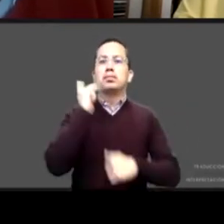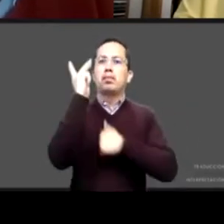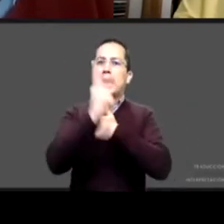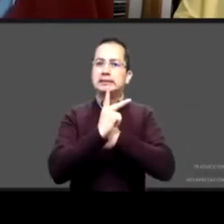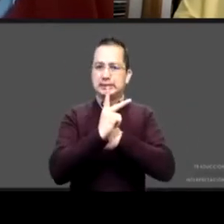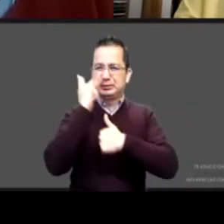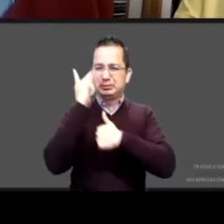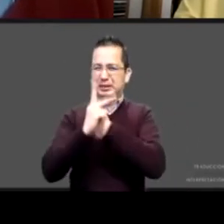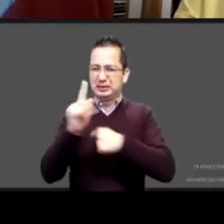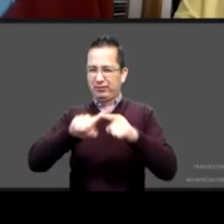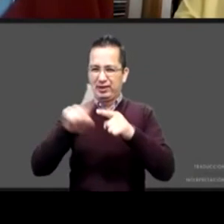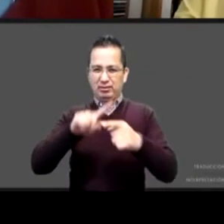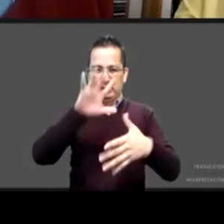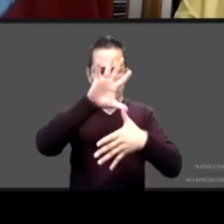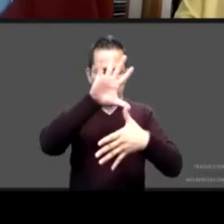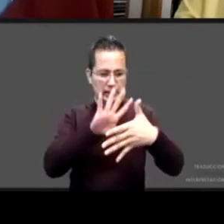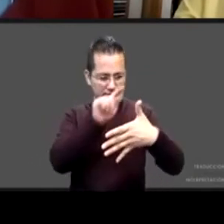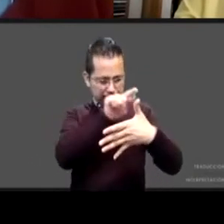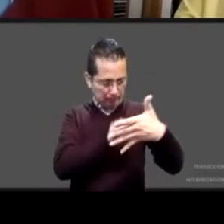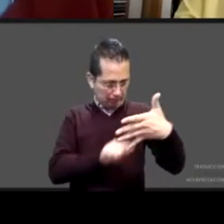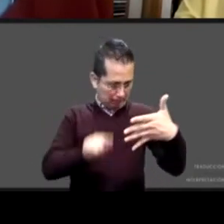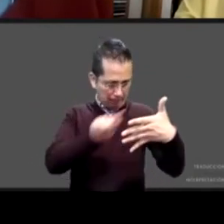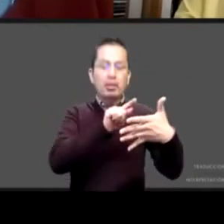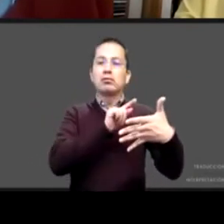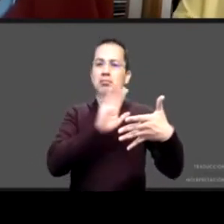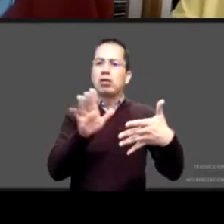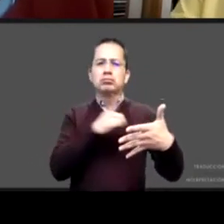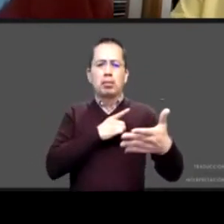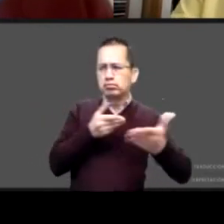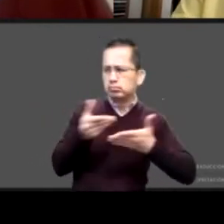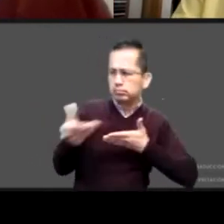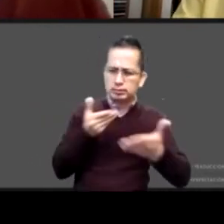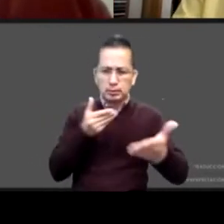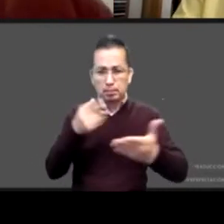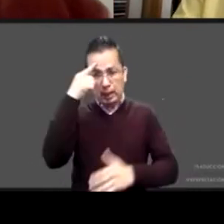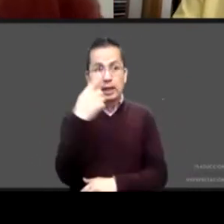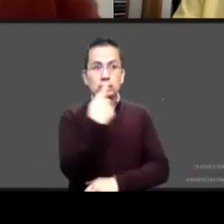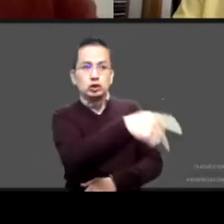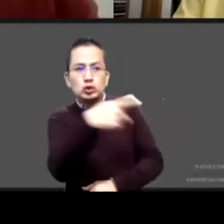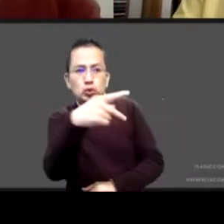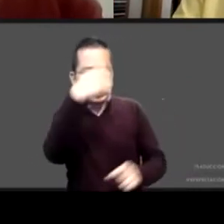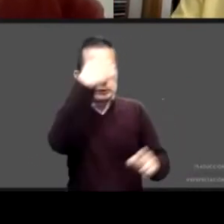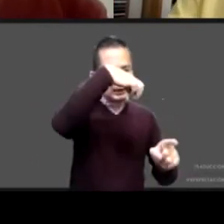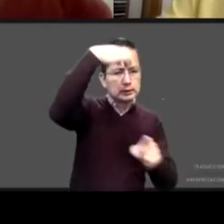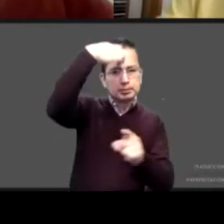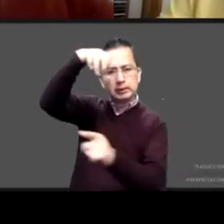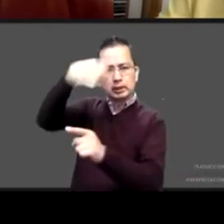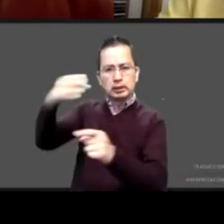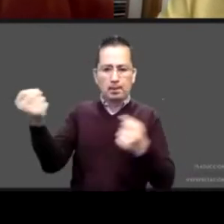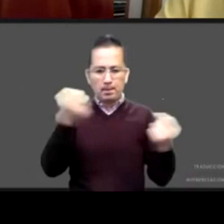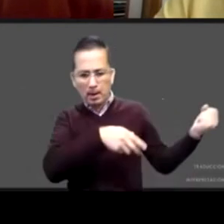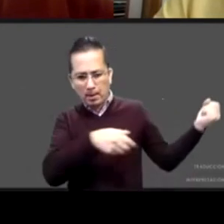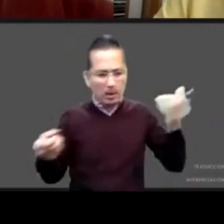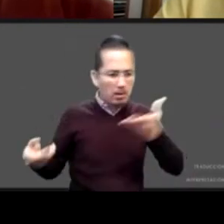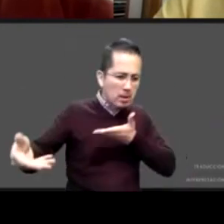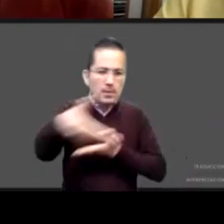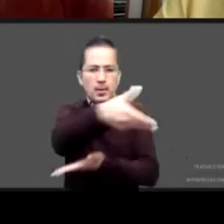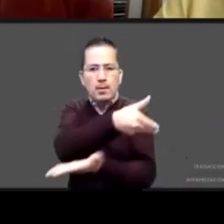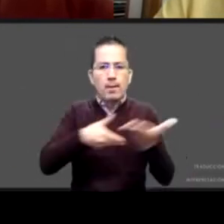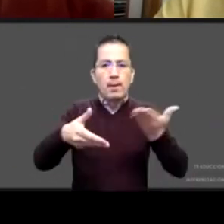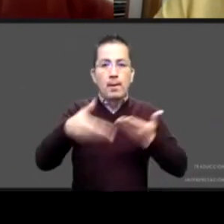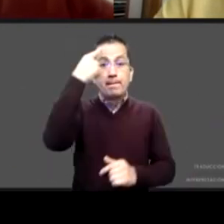nos permitan intercambiar experiencias y realizar una publicación sobre fines de